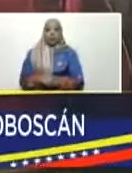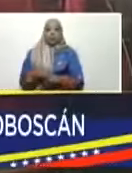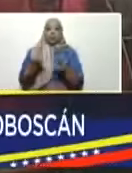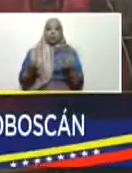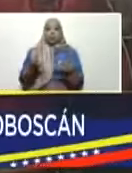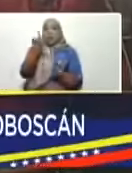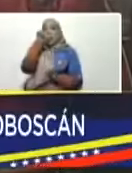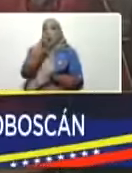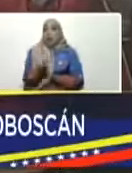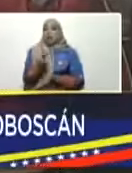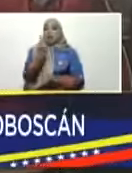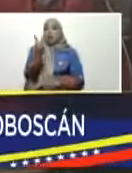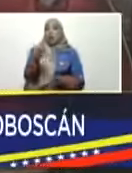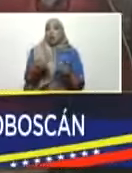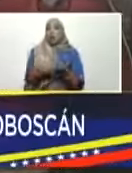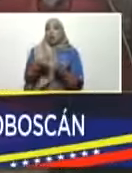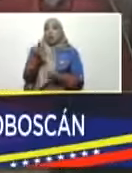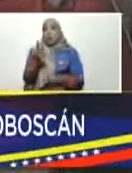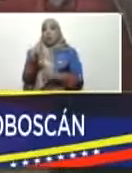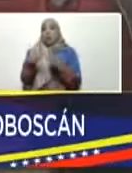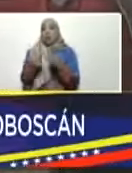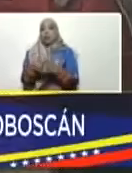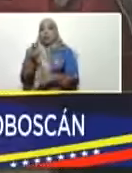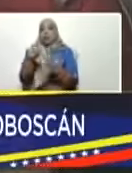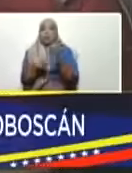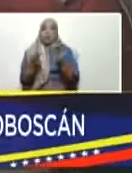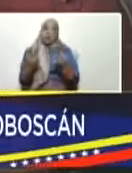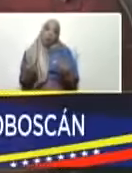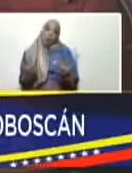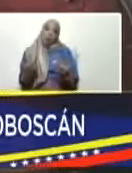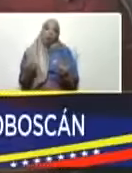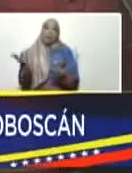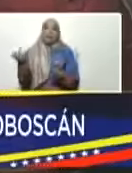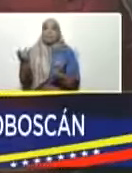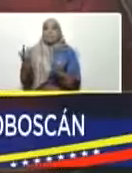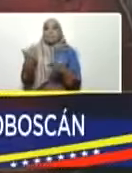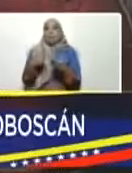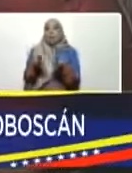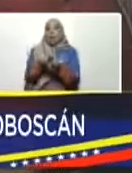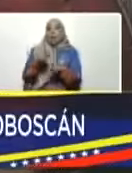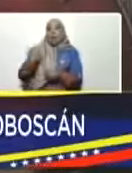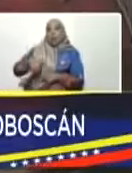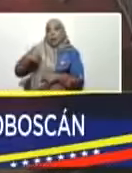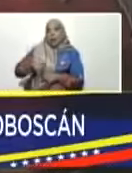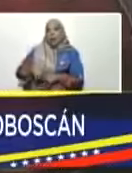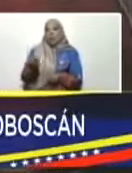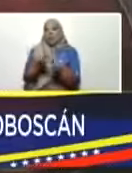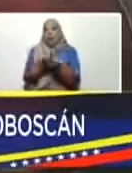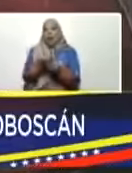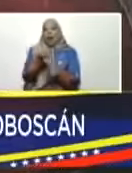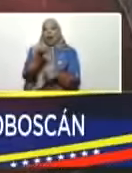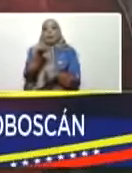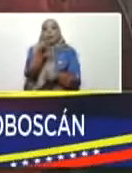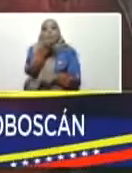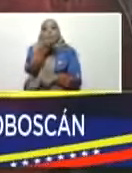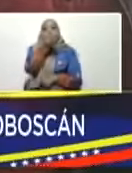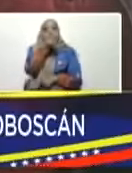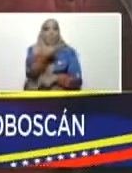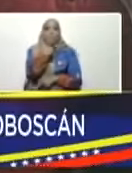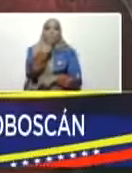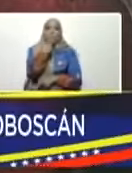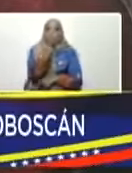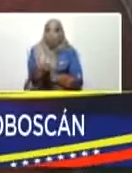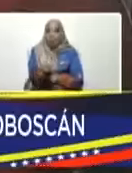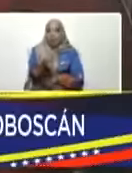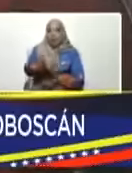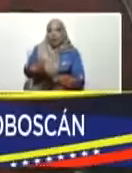6 años en el 2003 al 2009 en y Buenos 2 años. Aires y Maracaibo se hablan parecido. Se habla muy parecido. De vos. De vos. Vos sabéis,